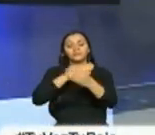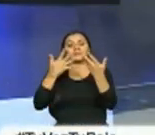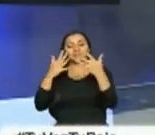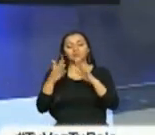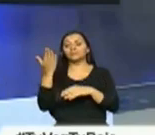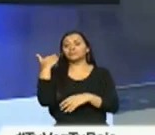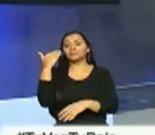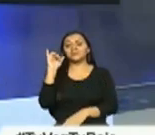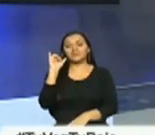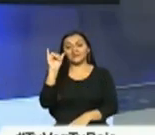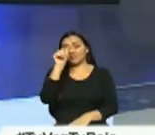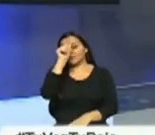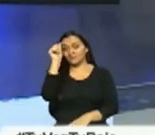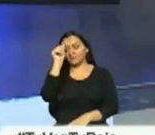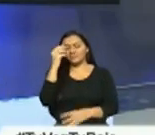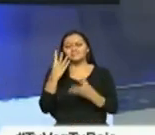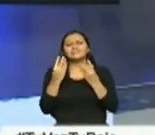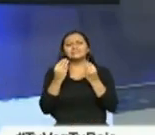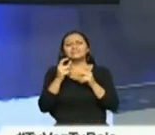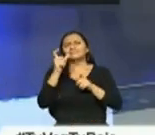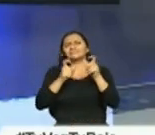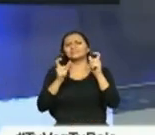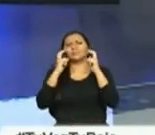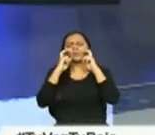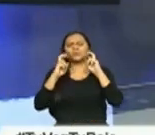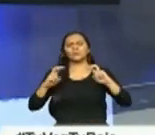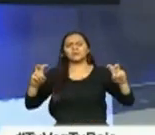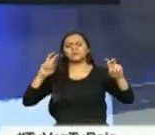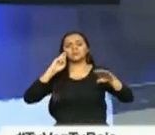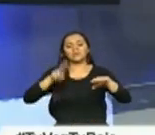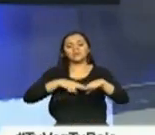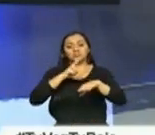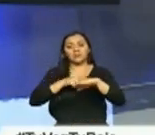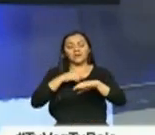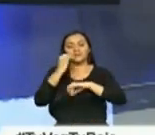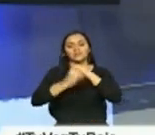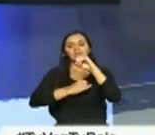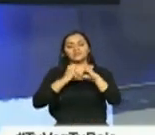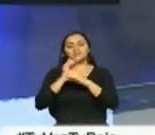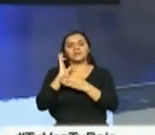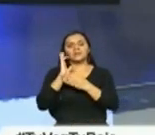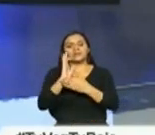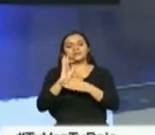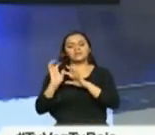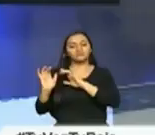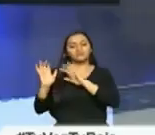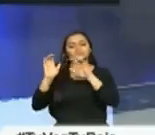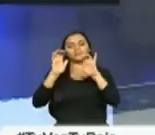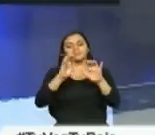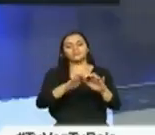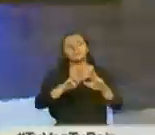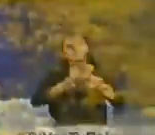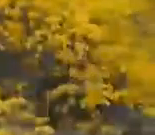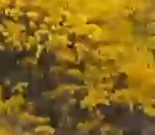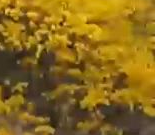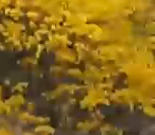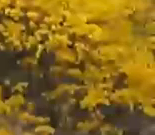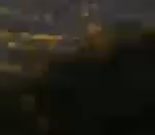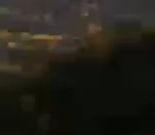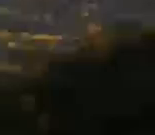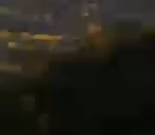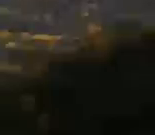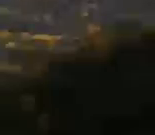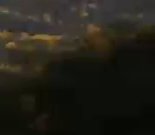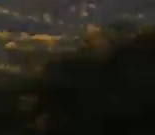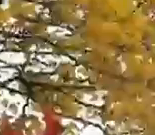anterior fin de semana, cientos de turistas nacionales y extranjeros han sido testigos de este acontecimiento natural. Esta vez